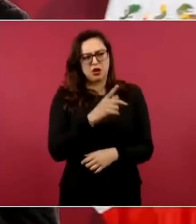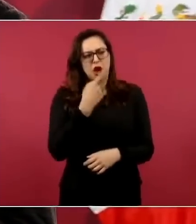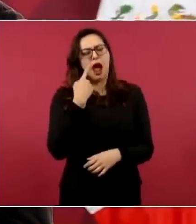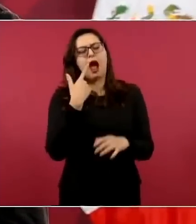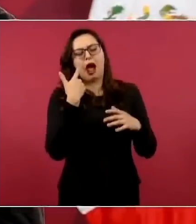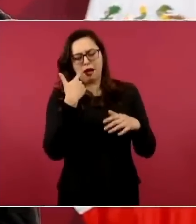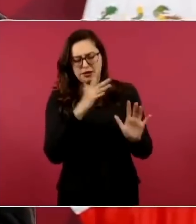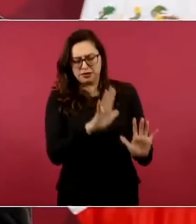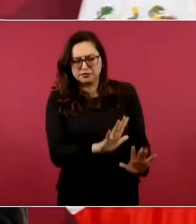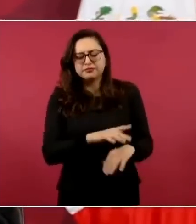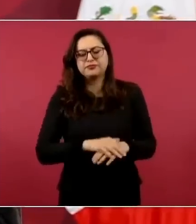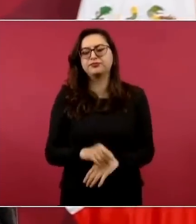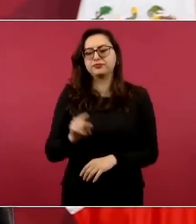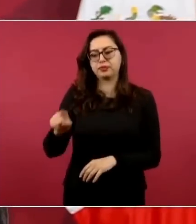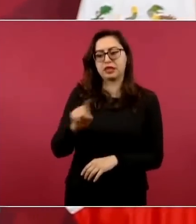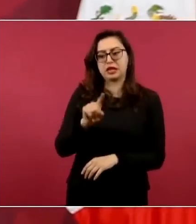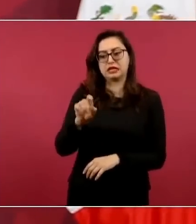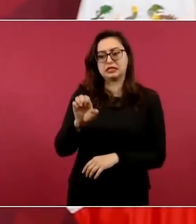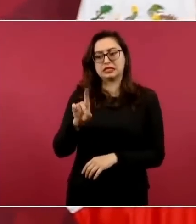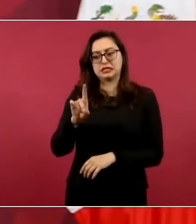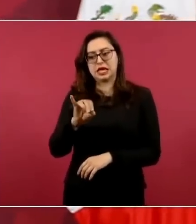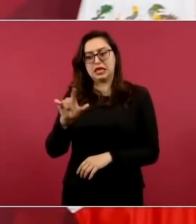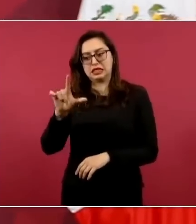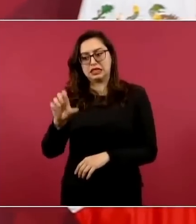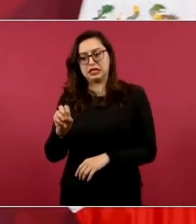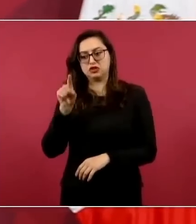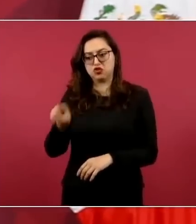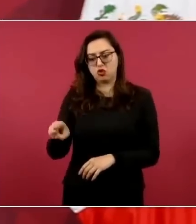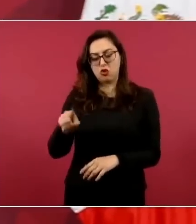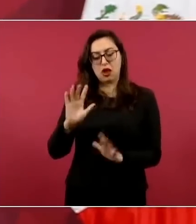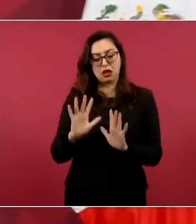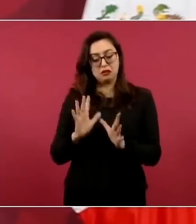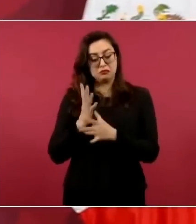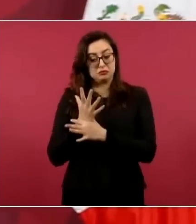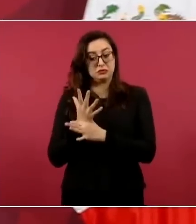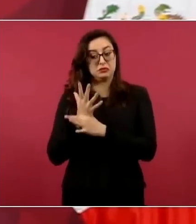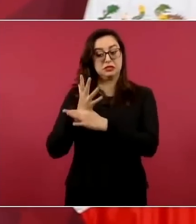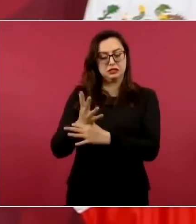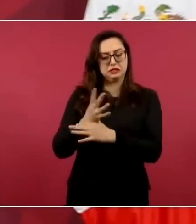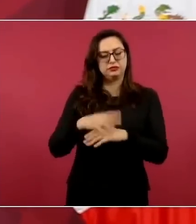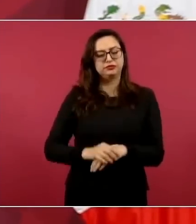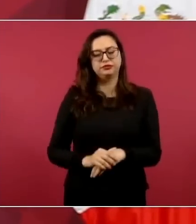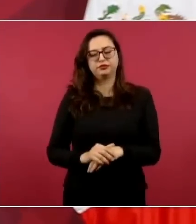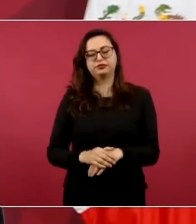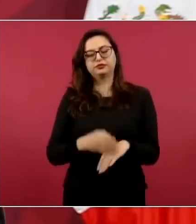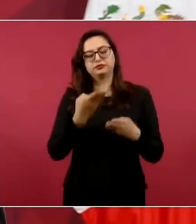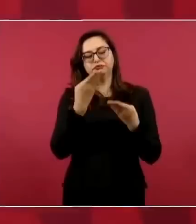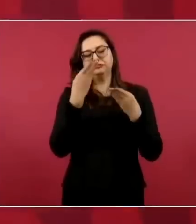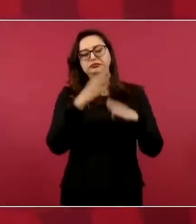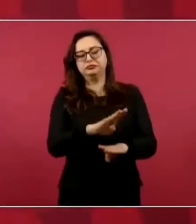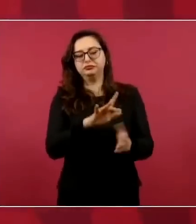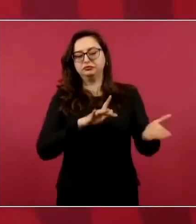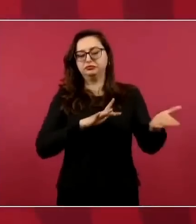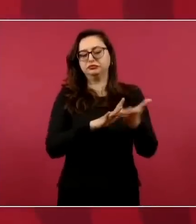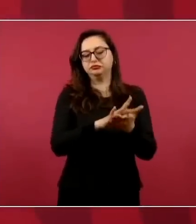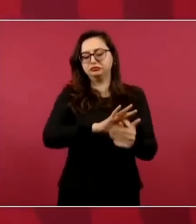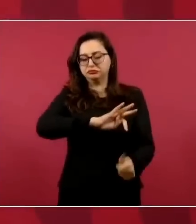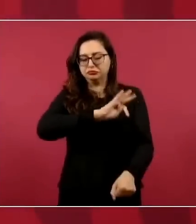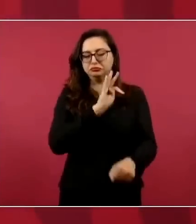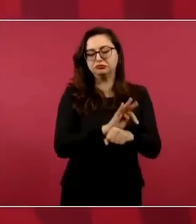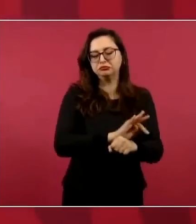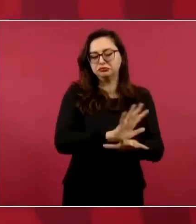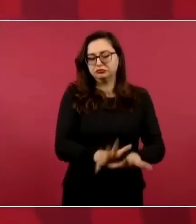estimó, yo dije 180, no, 120,000 en su informe,